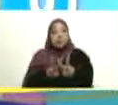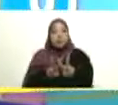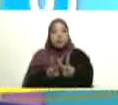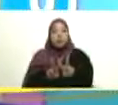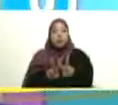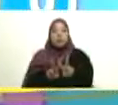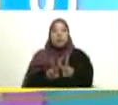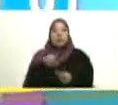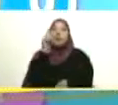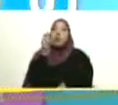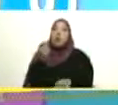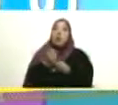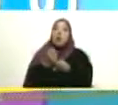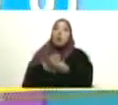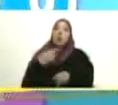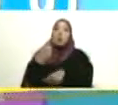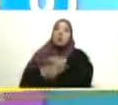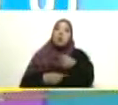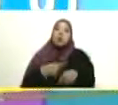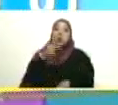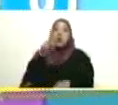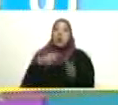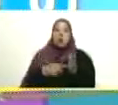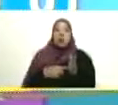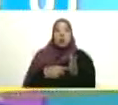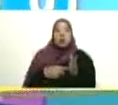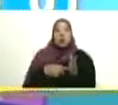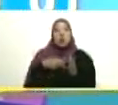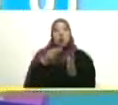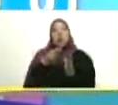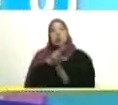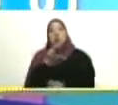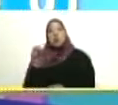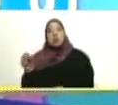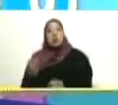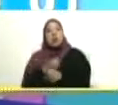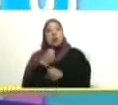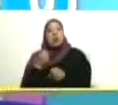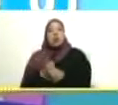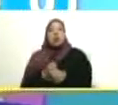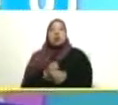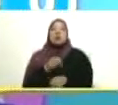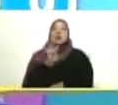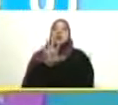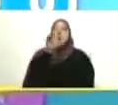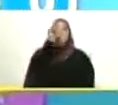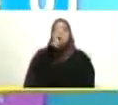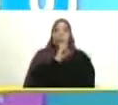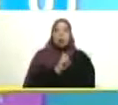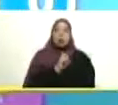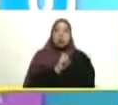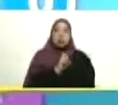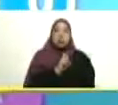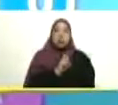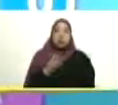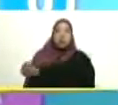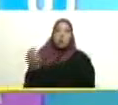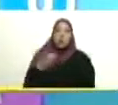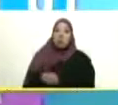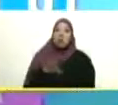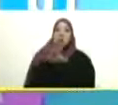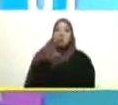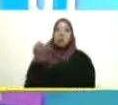hicimos una categorización de los 1.255 urbanismos, aquellos que tenían más de 5 años, con más de 50